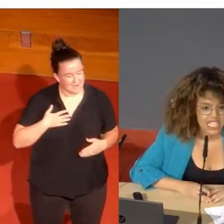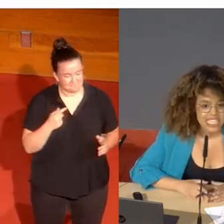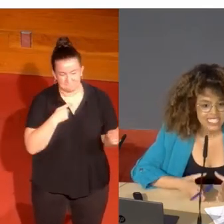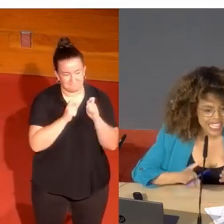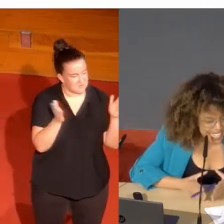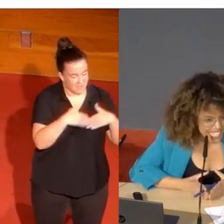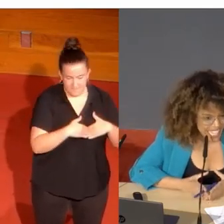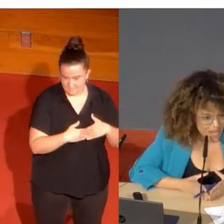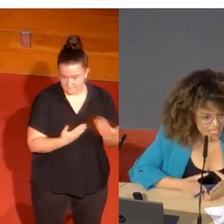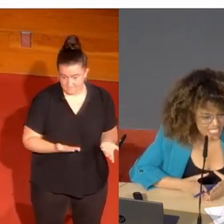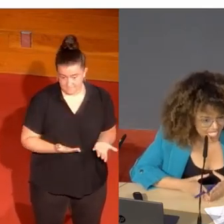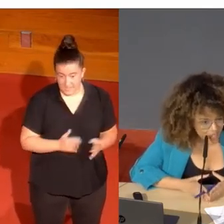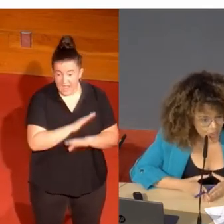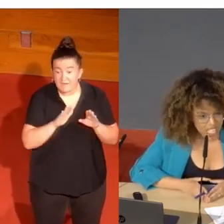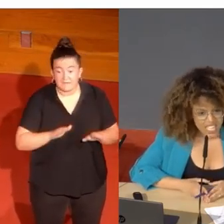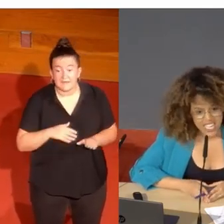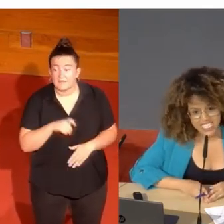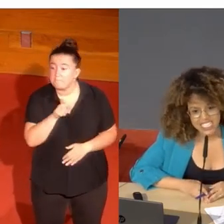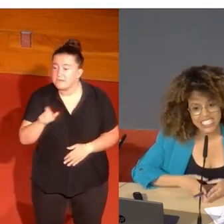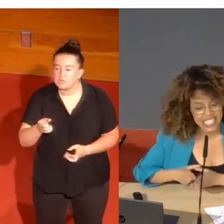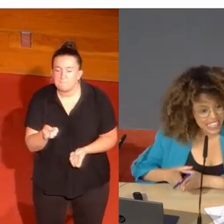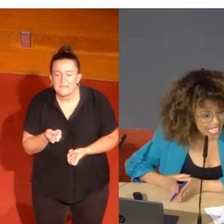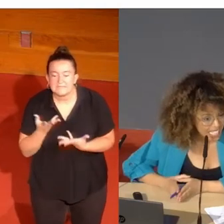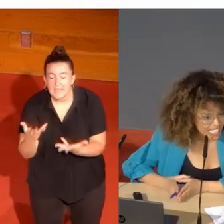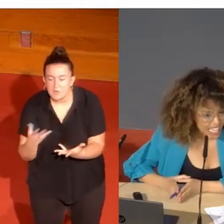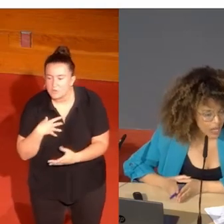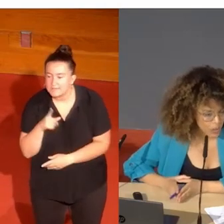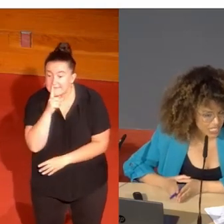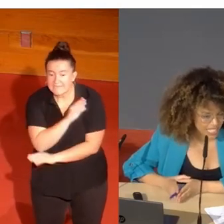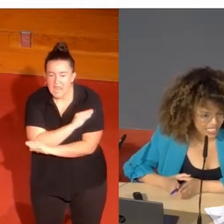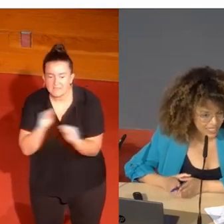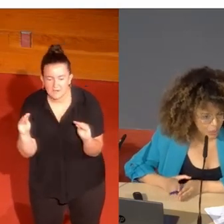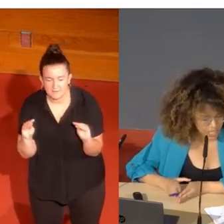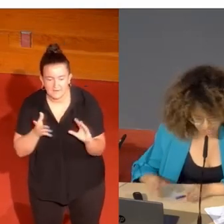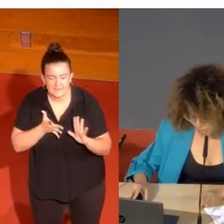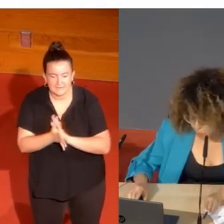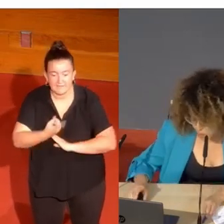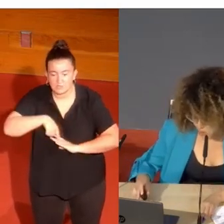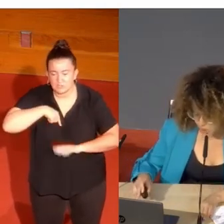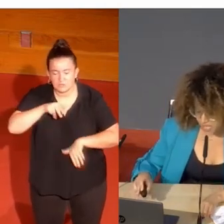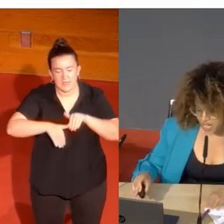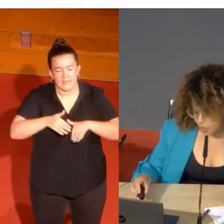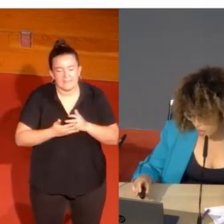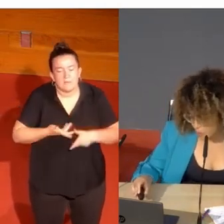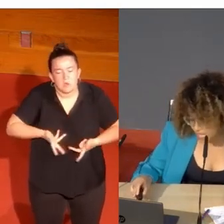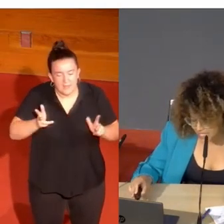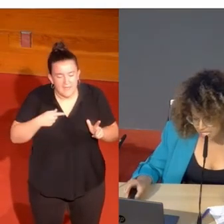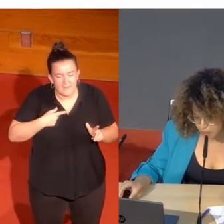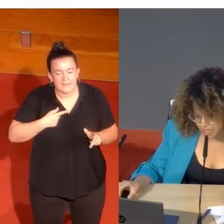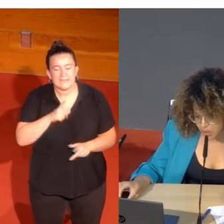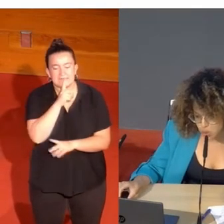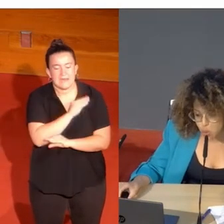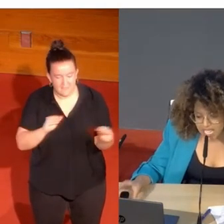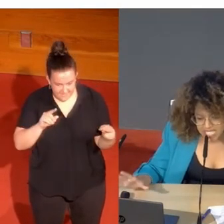anchas silenciar al mensajero es silenciar a nuestra democracia y por eso ahora voy